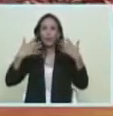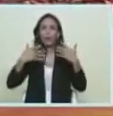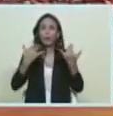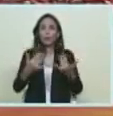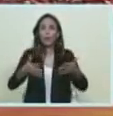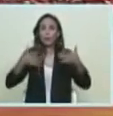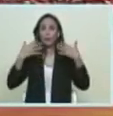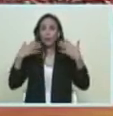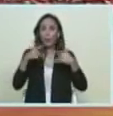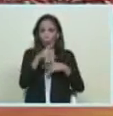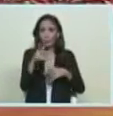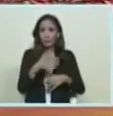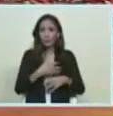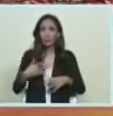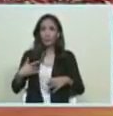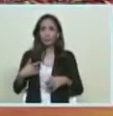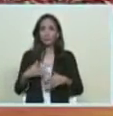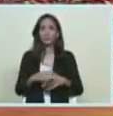¿Me autorizan?